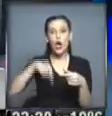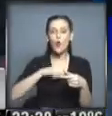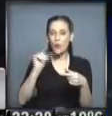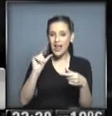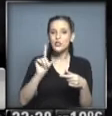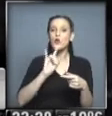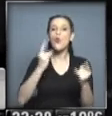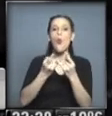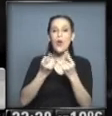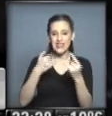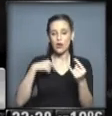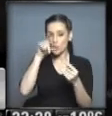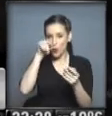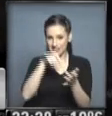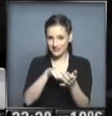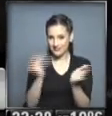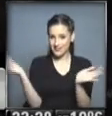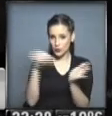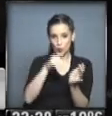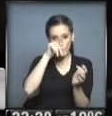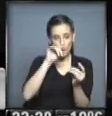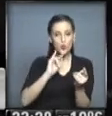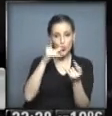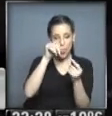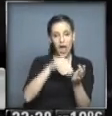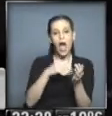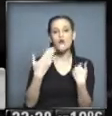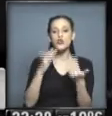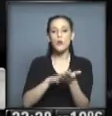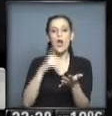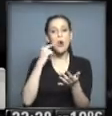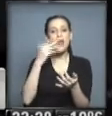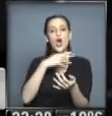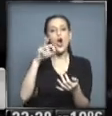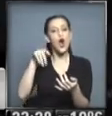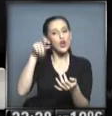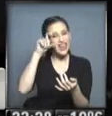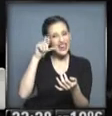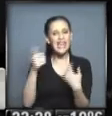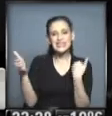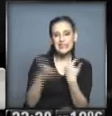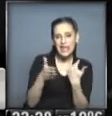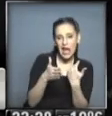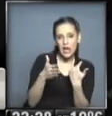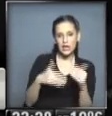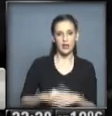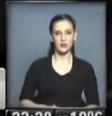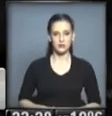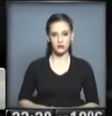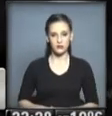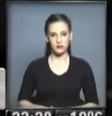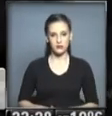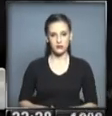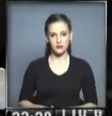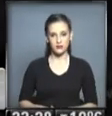rato. Pero antes de decirles el Twitter, les voy a hablar de Jorge Drexler, acá más cerca, ¿no? Del otro lado del charco. Queridísimo Jorge Drexler.